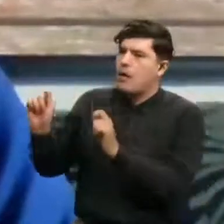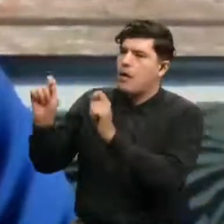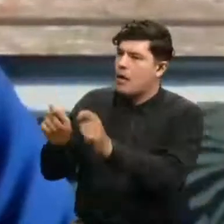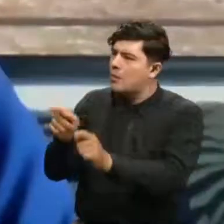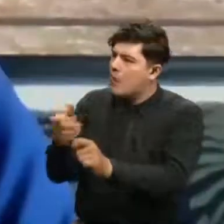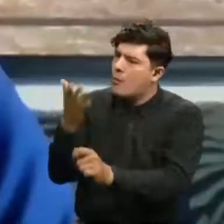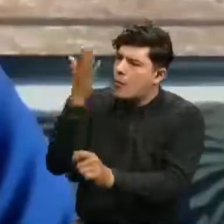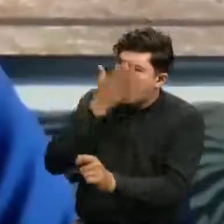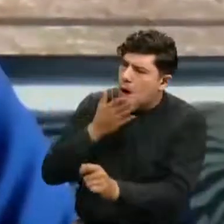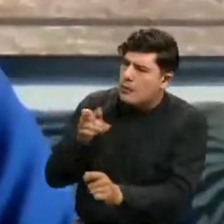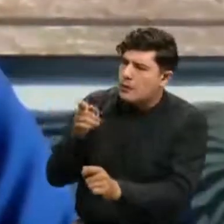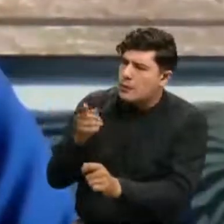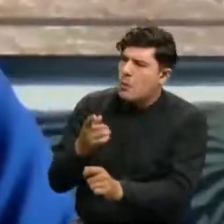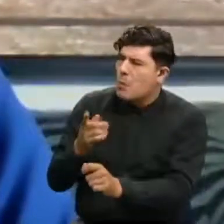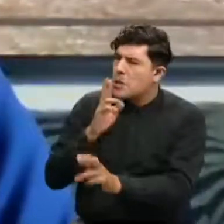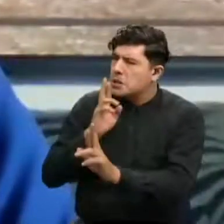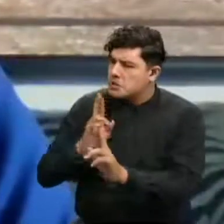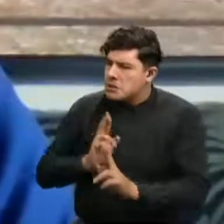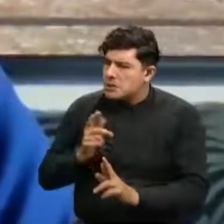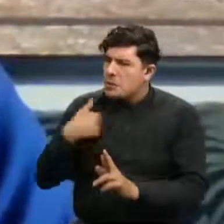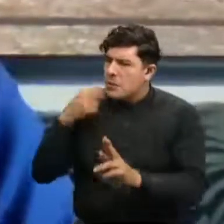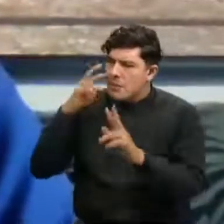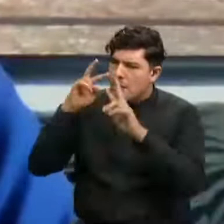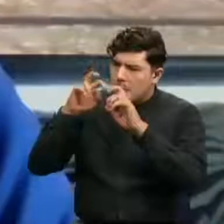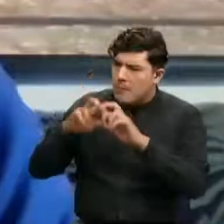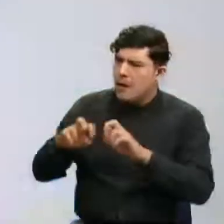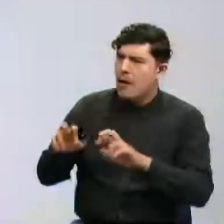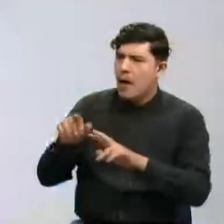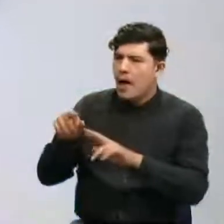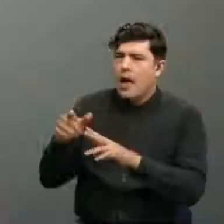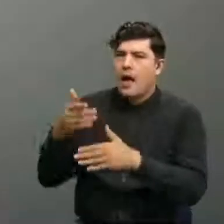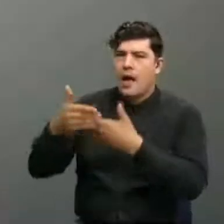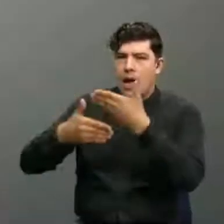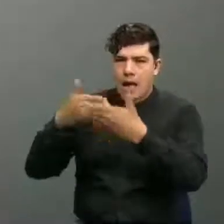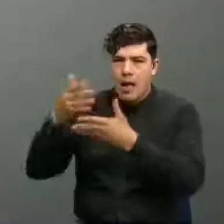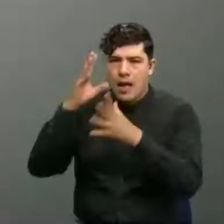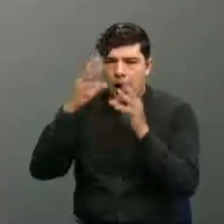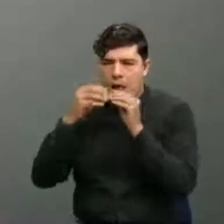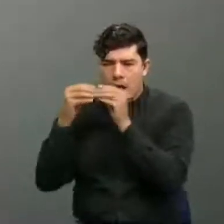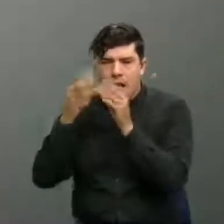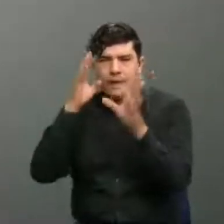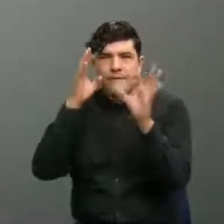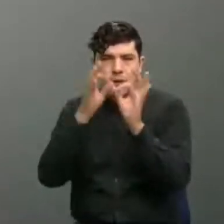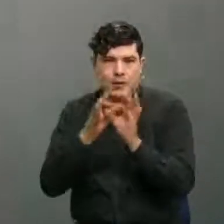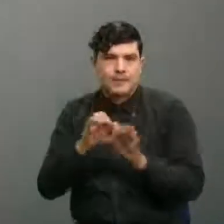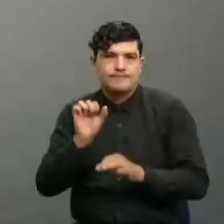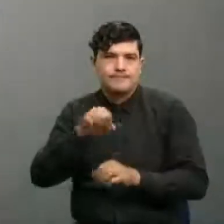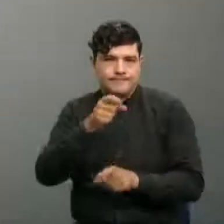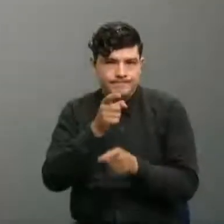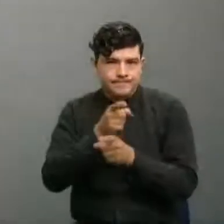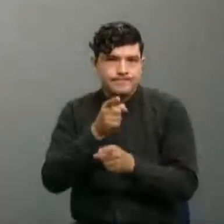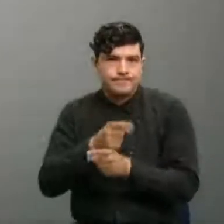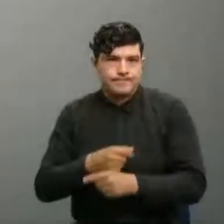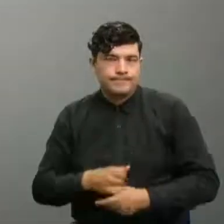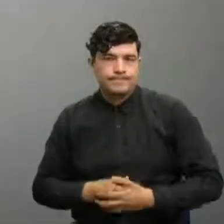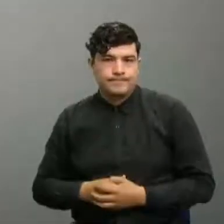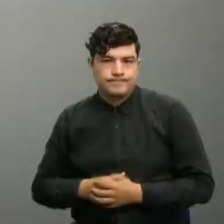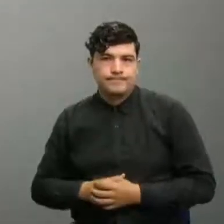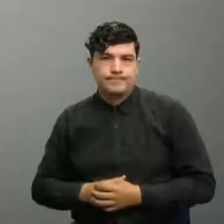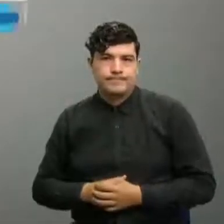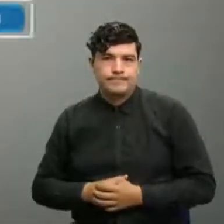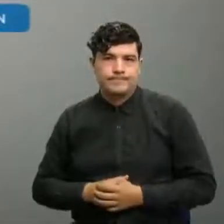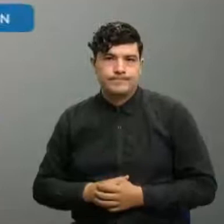es fundamentalmente dirigido, pero también evaluado en pacientes antes de salir